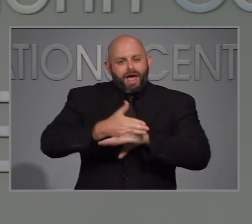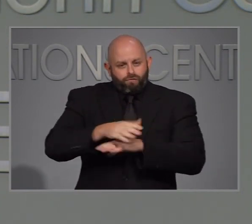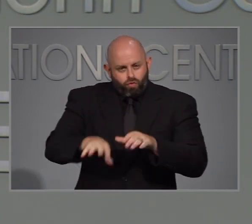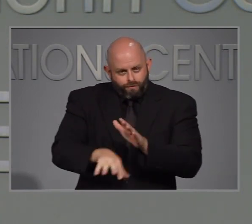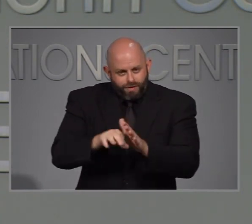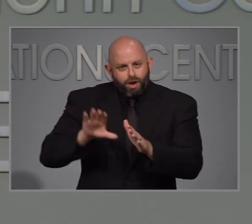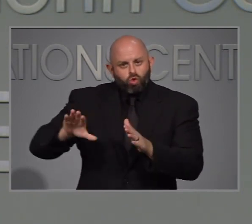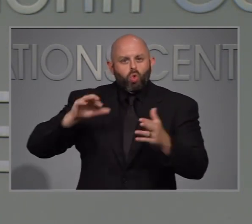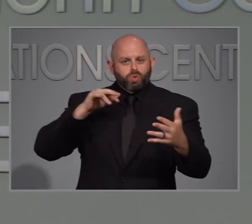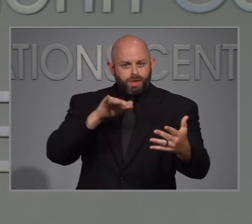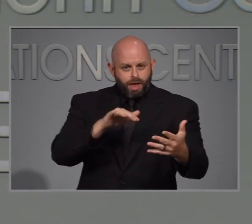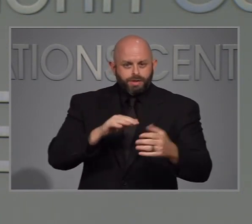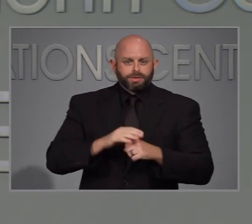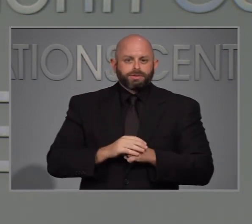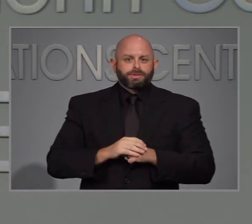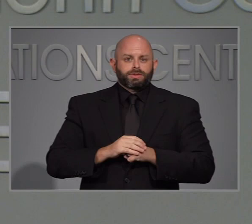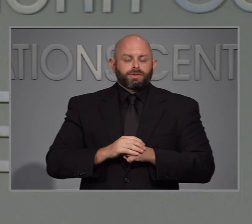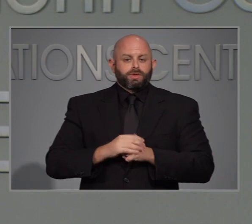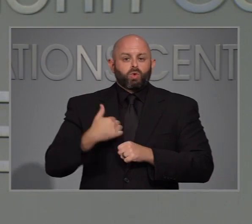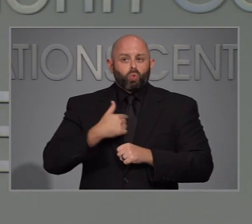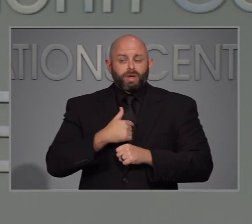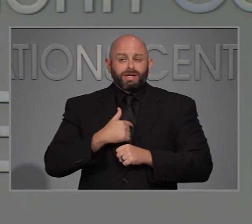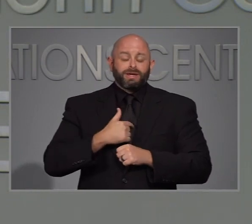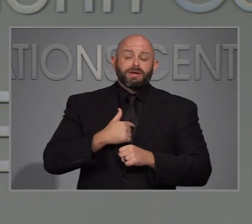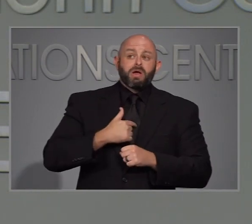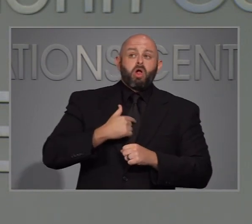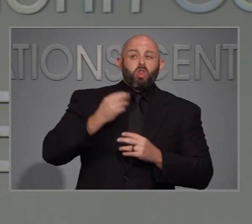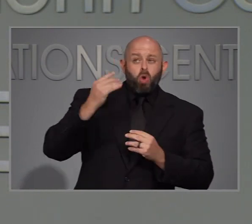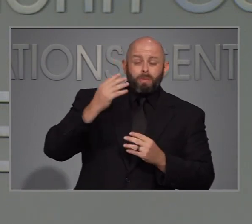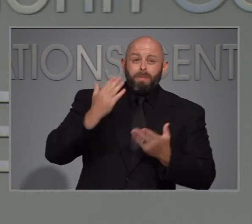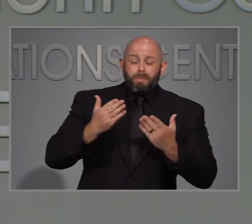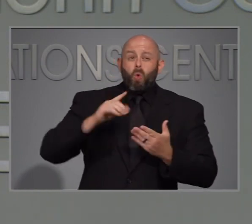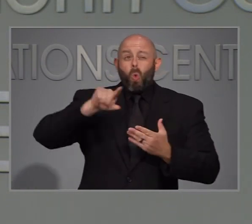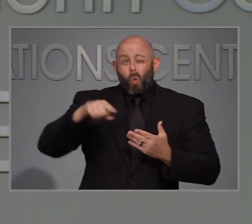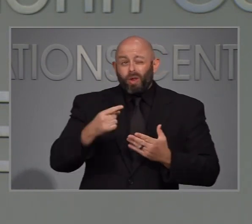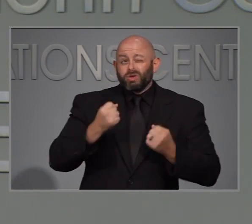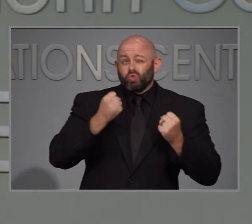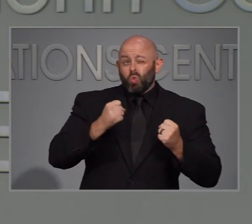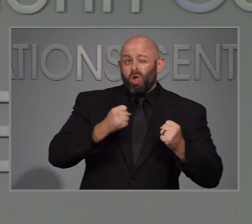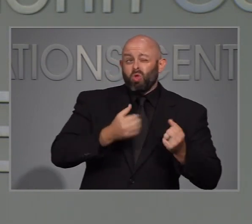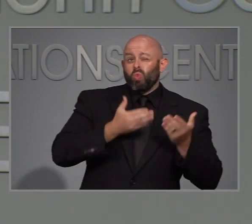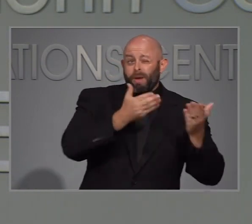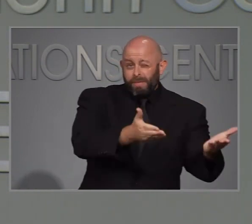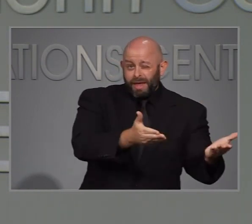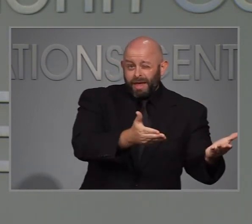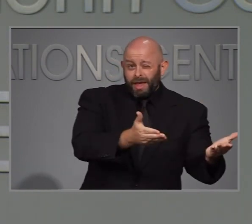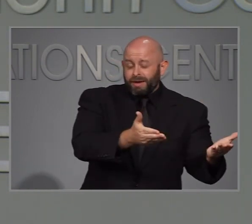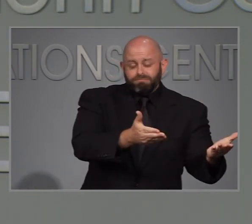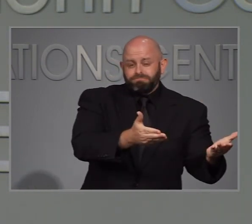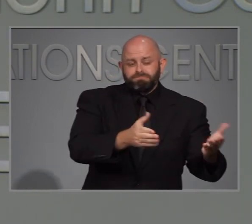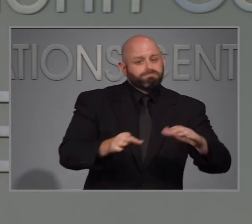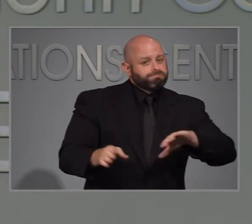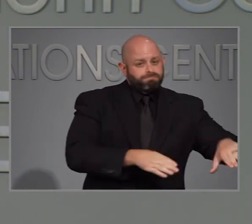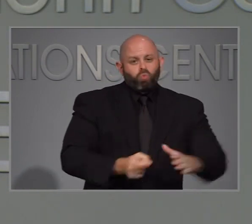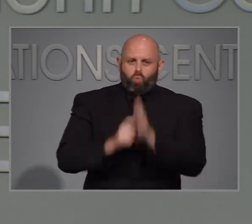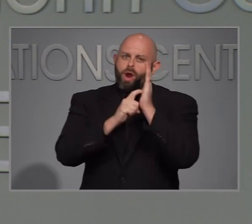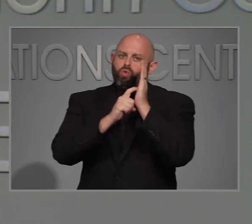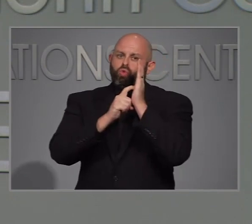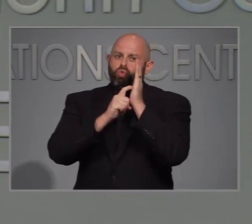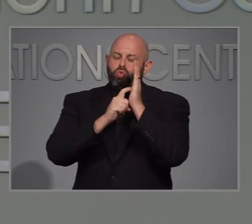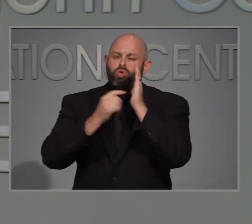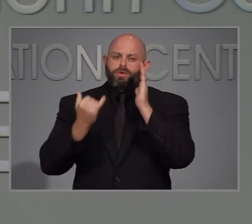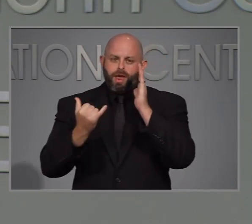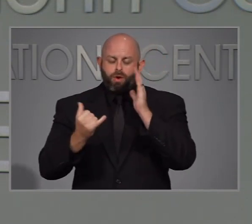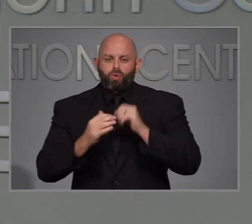decisión ahora. En vez de simplemente recomendarlo enfáticamente, ahora queremos que las